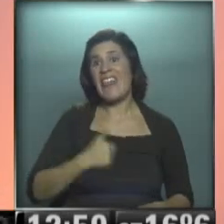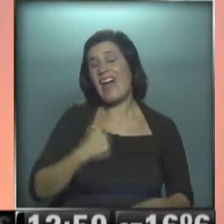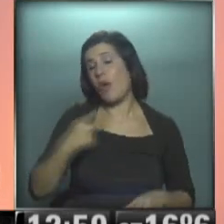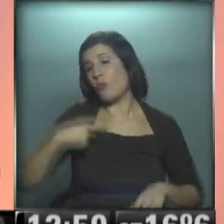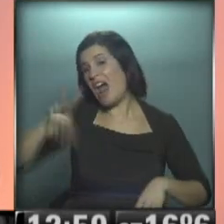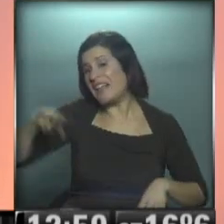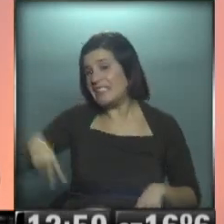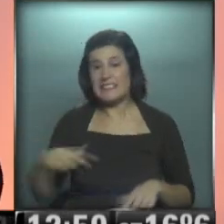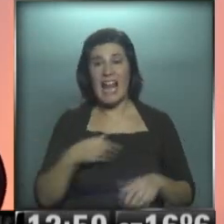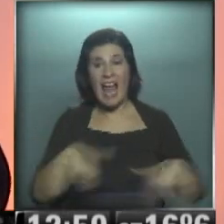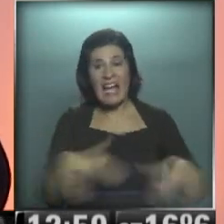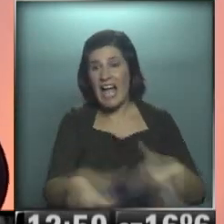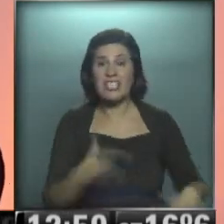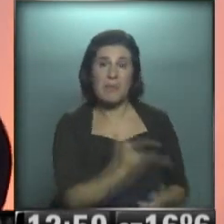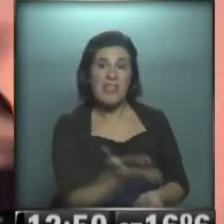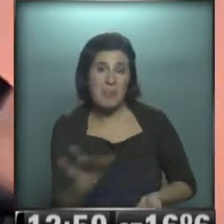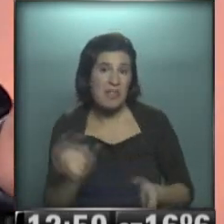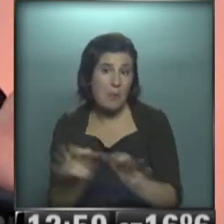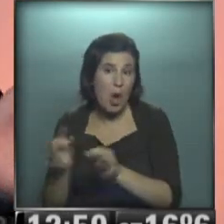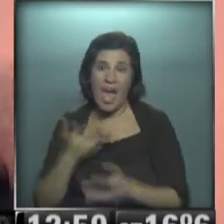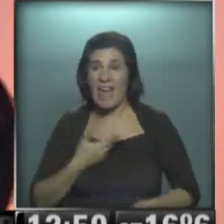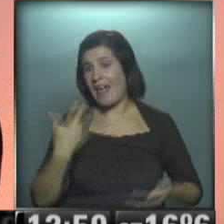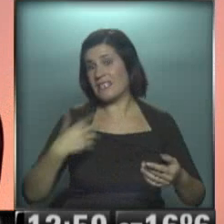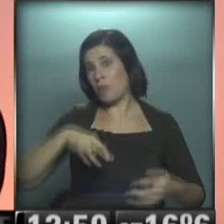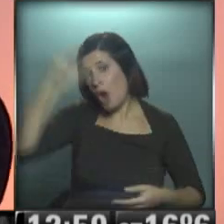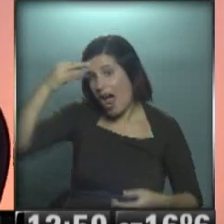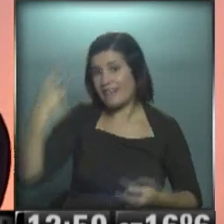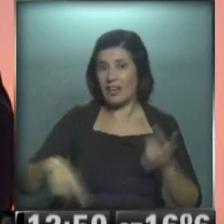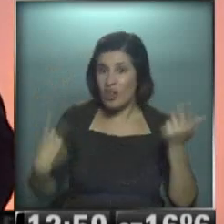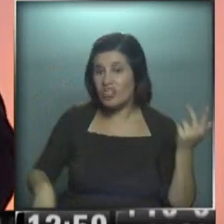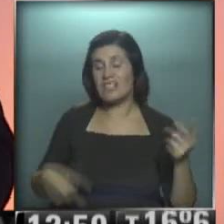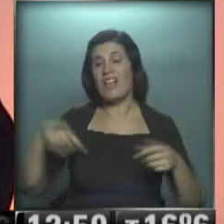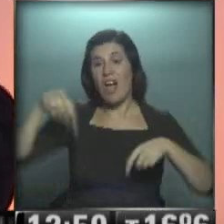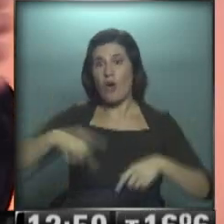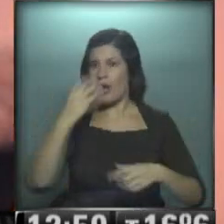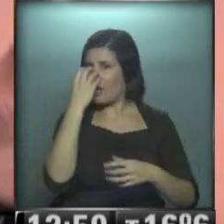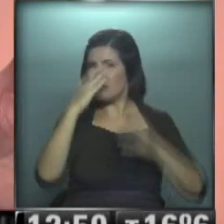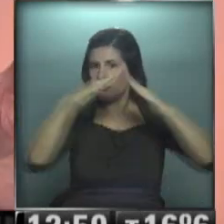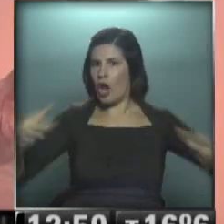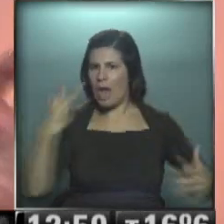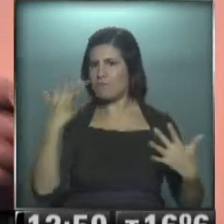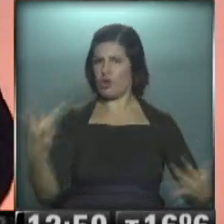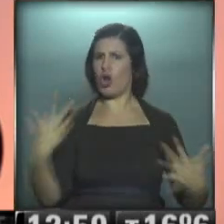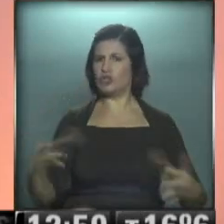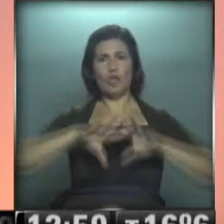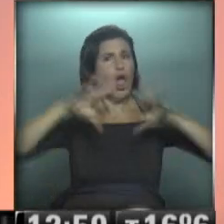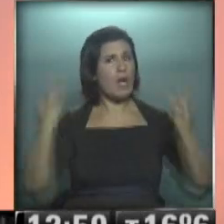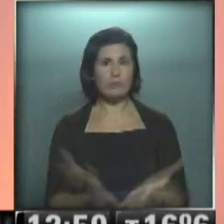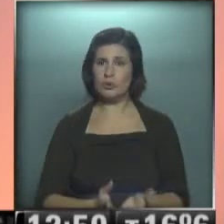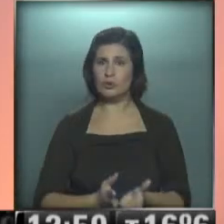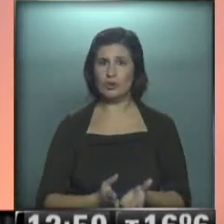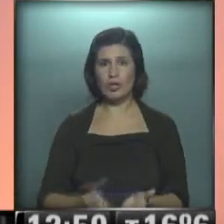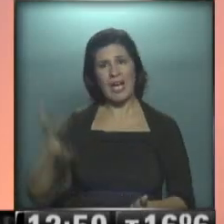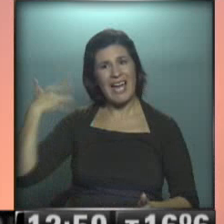hacía por monedas y ahora se ha convertido realmente en un monstruo que está en todo el mundo, y este espectáculo propiamente Corteo lo estrenaron hace 10 años, ya recorrió